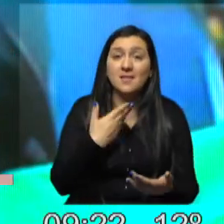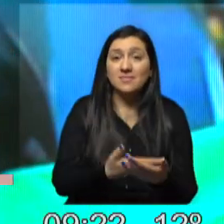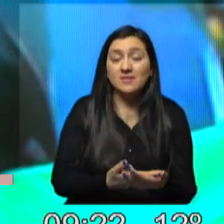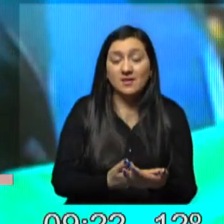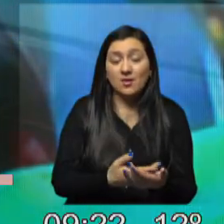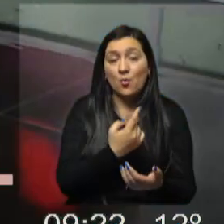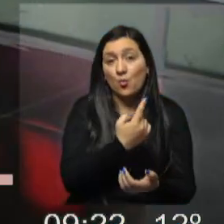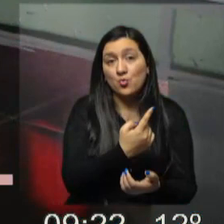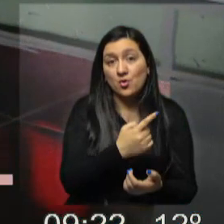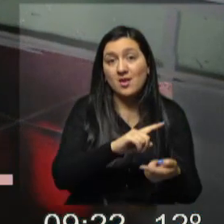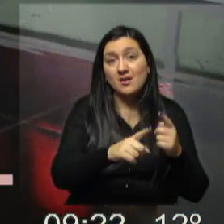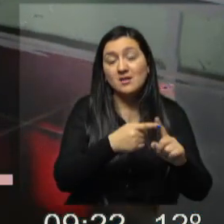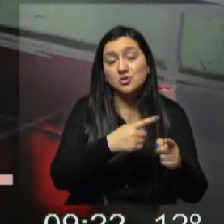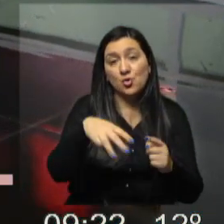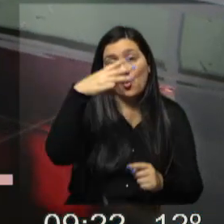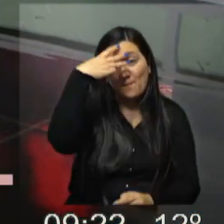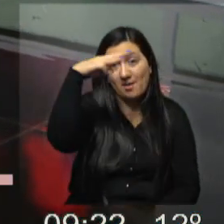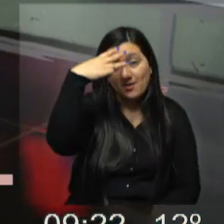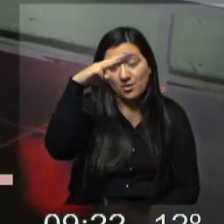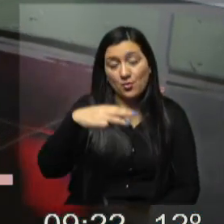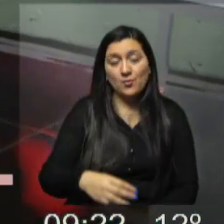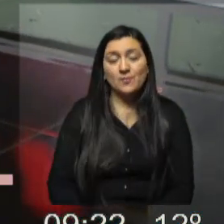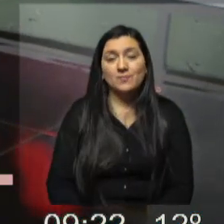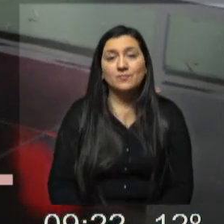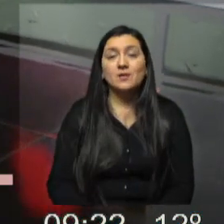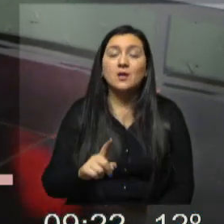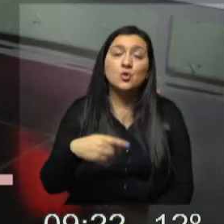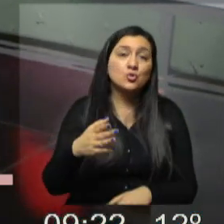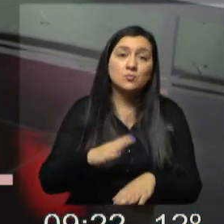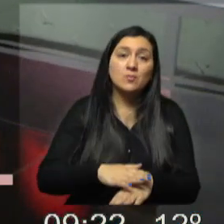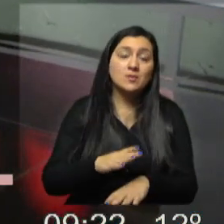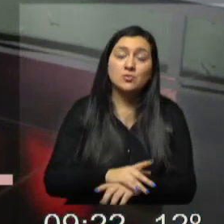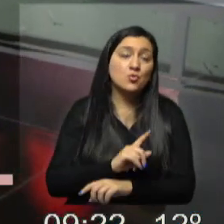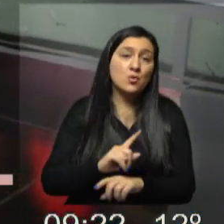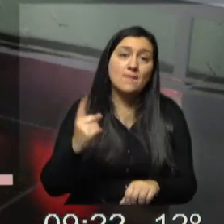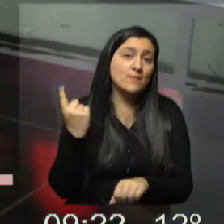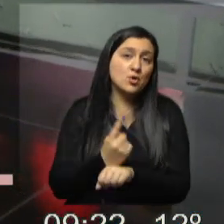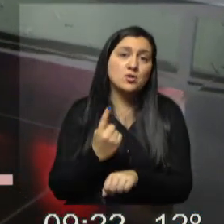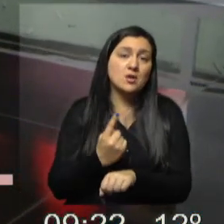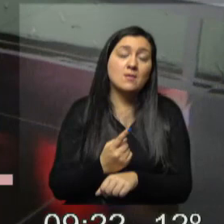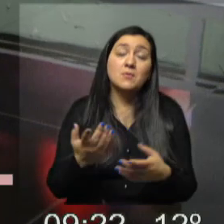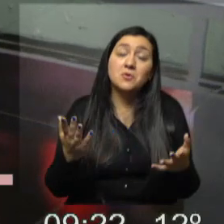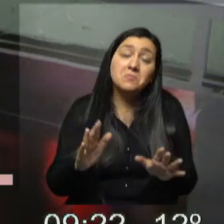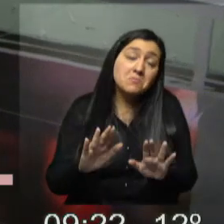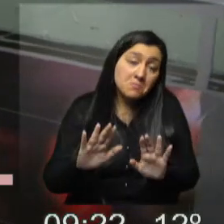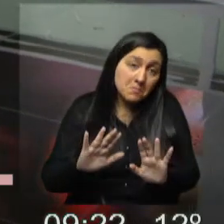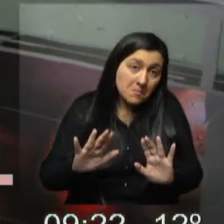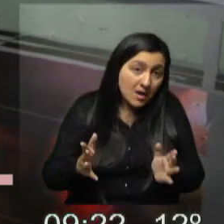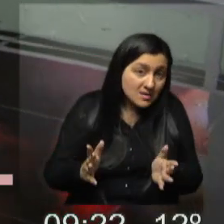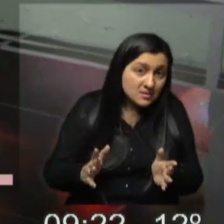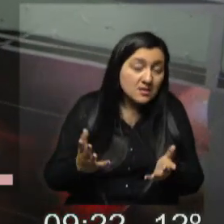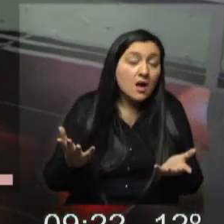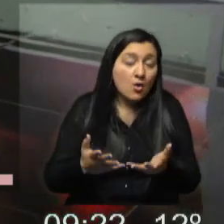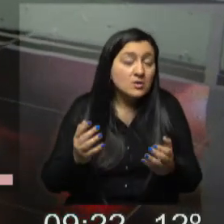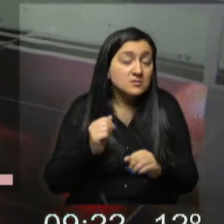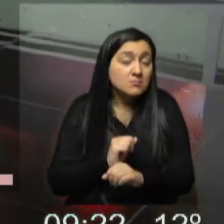que es la relación con México, que en otros momentos no había sido prioritaria, pero quizá en estos tiempos, por algunas señales,